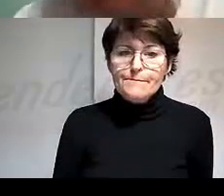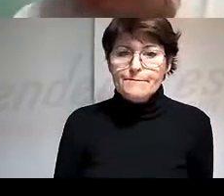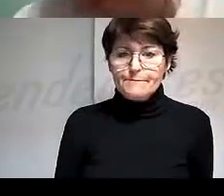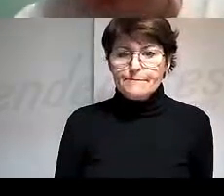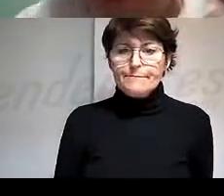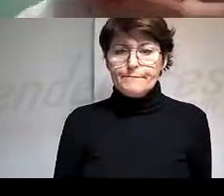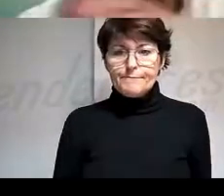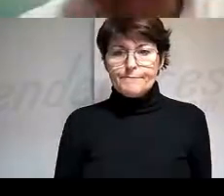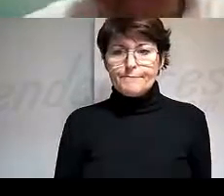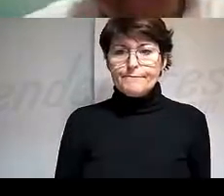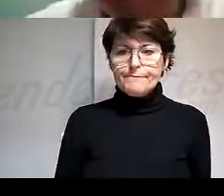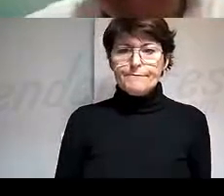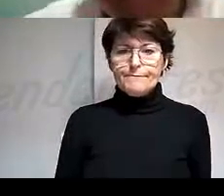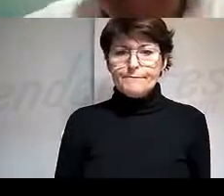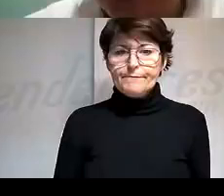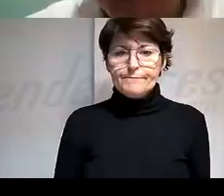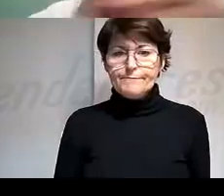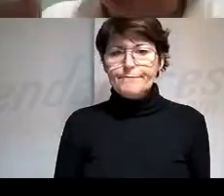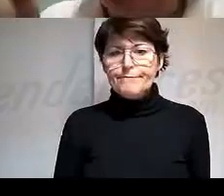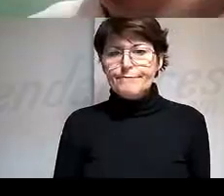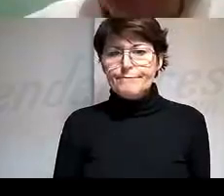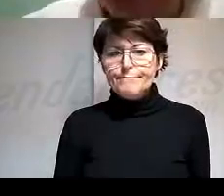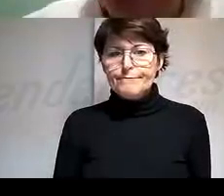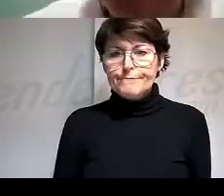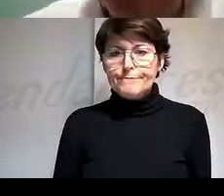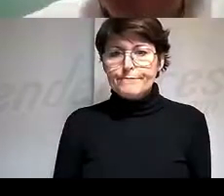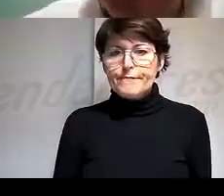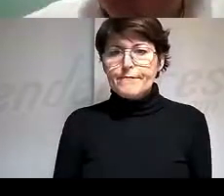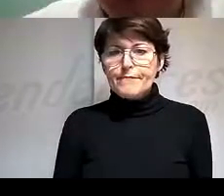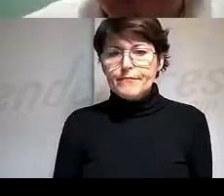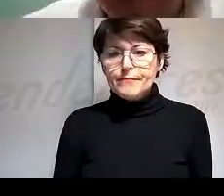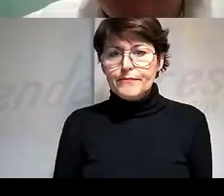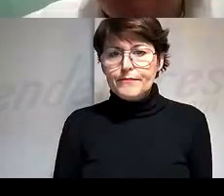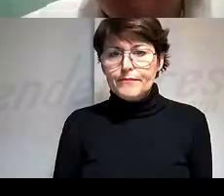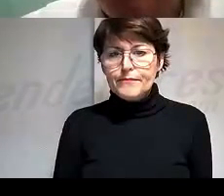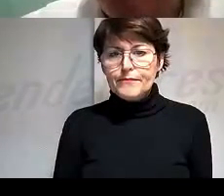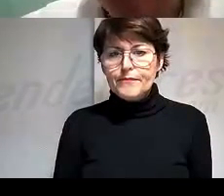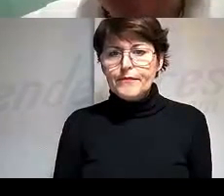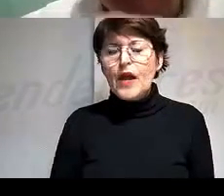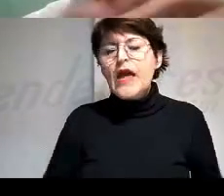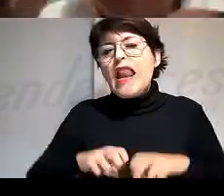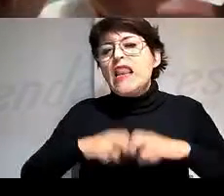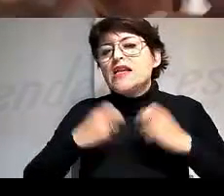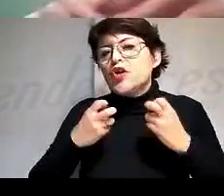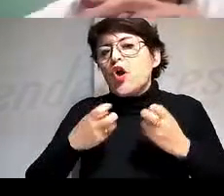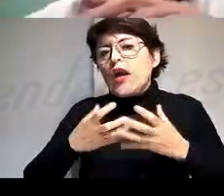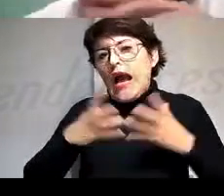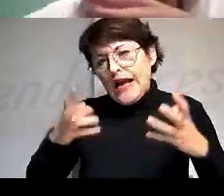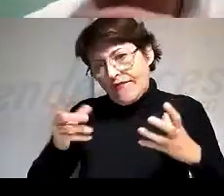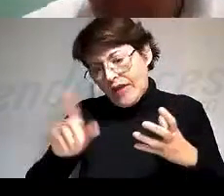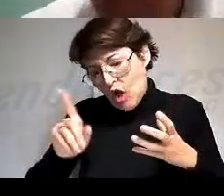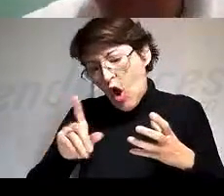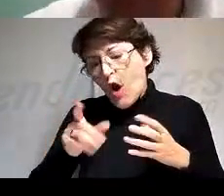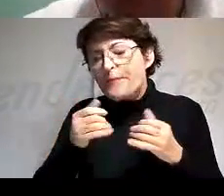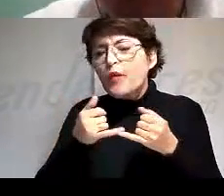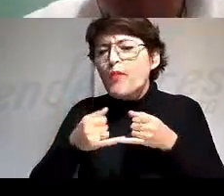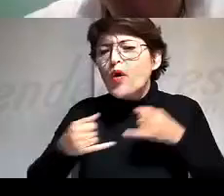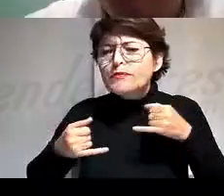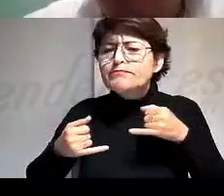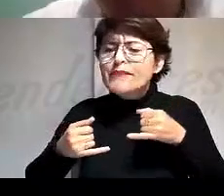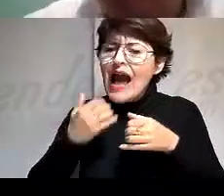que venir a vernos, a que diagnostiquemos el grado de lesión que hay, ¿no? Pero si notáis una pequeña contractura así, la gaulteria nos